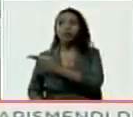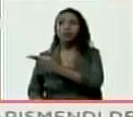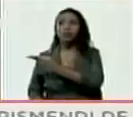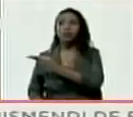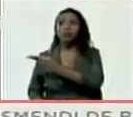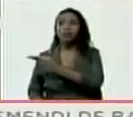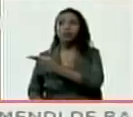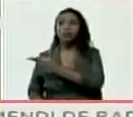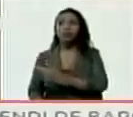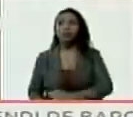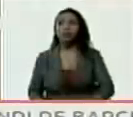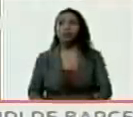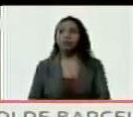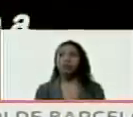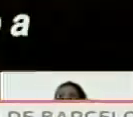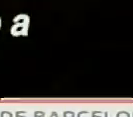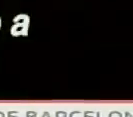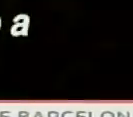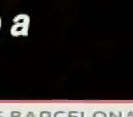Mira, un tiro, un traído de